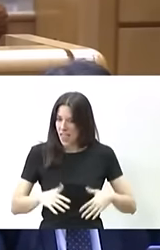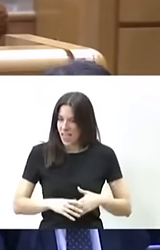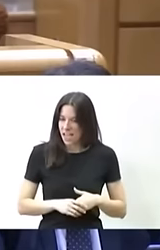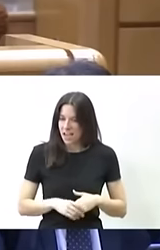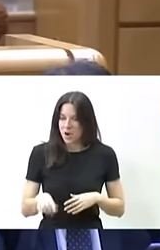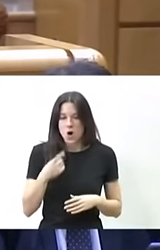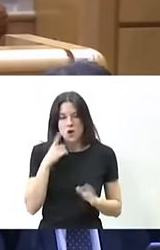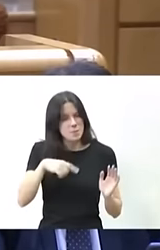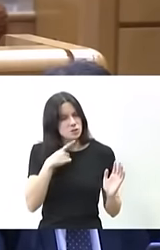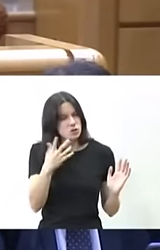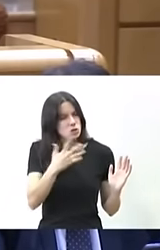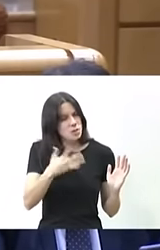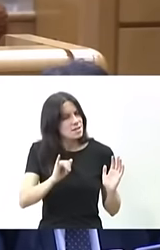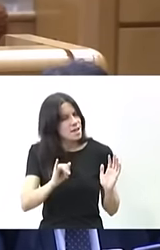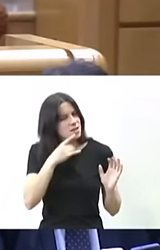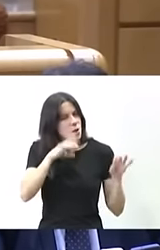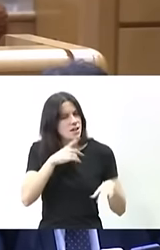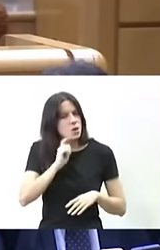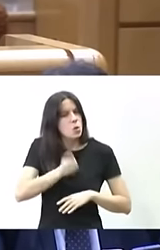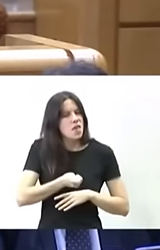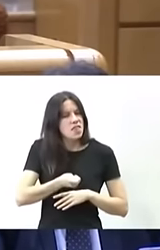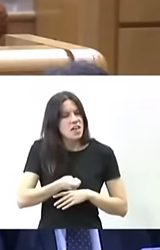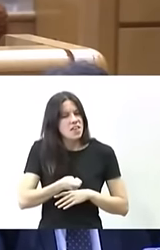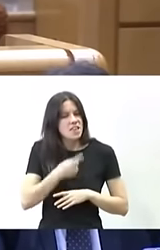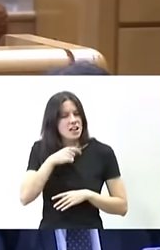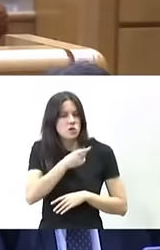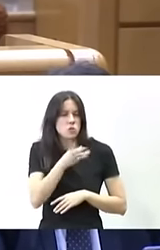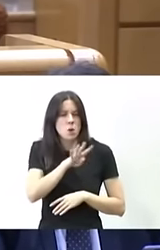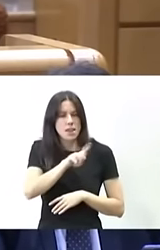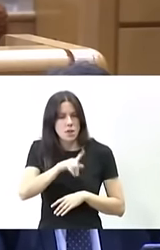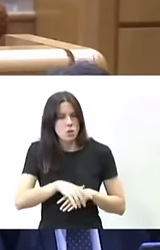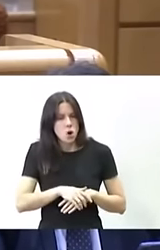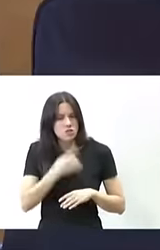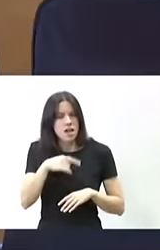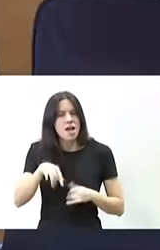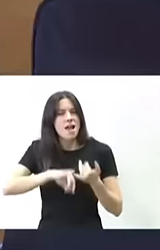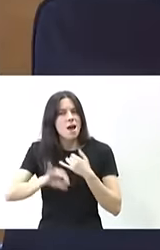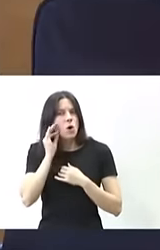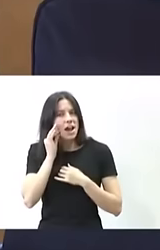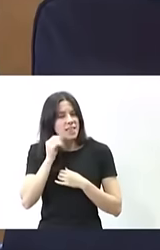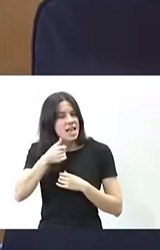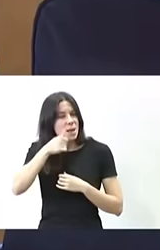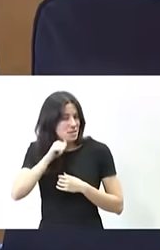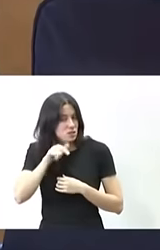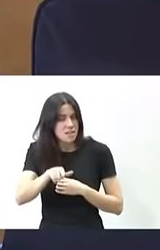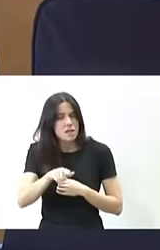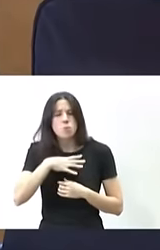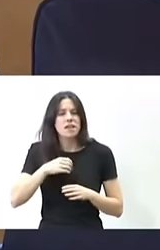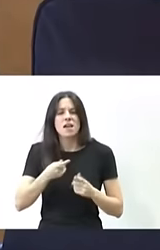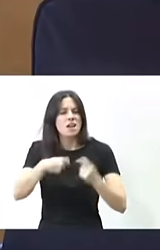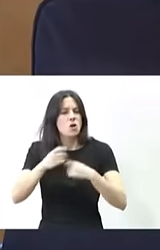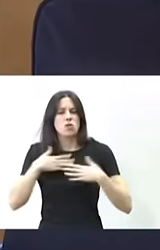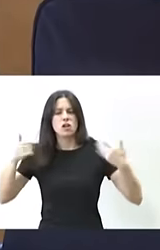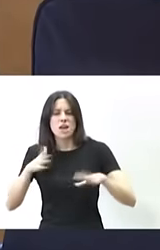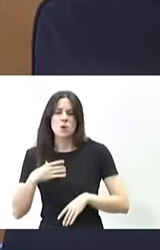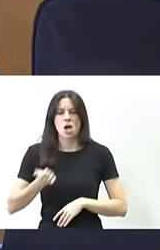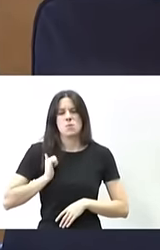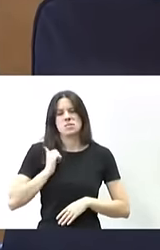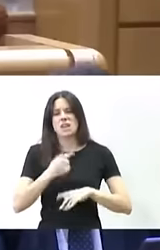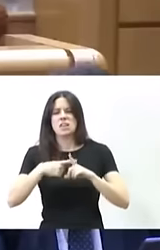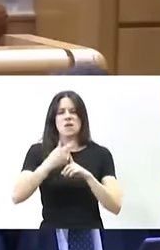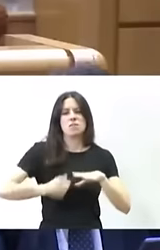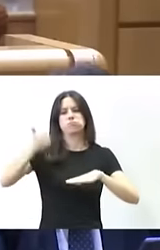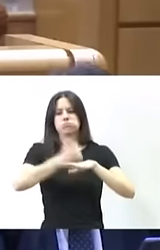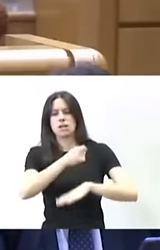tiene el juez de instrucción número 41? La mujer del presidente puede tener los negocios que quiera, pero lo que no puede hacer es aprovecharse de su estatus en la Moncloa para